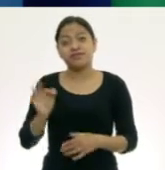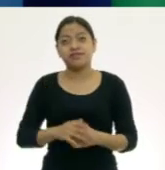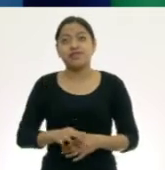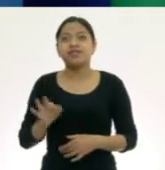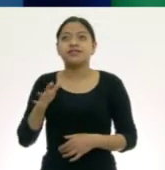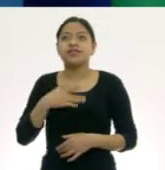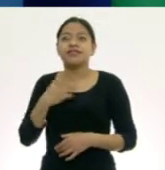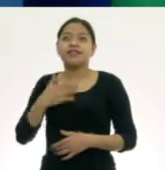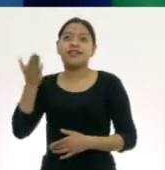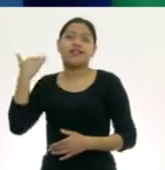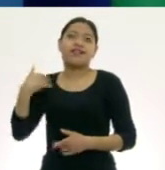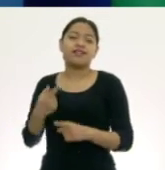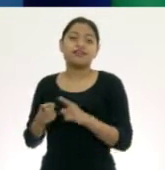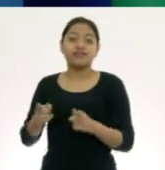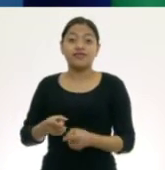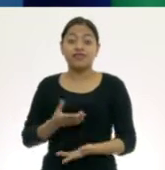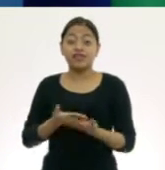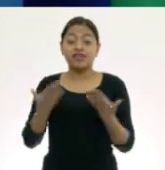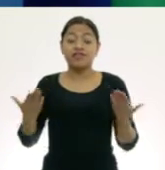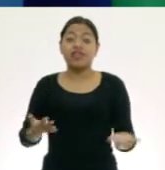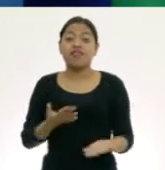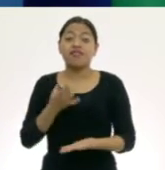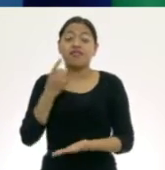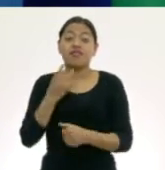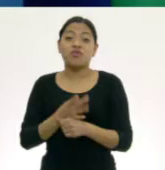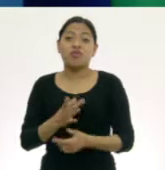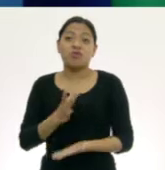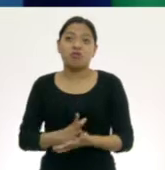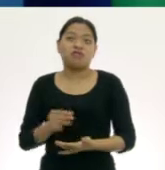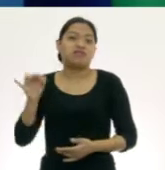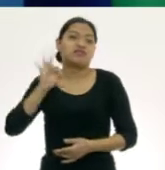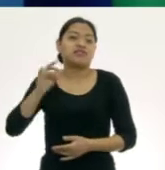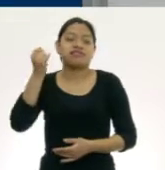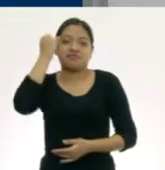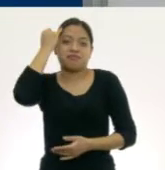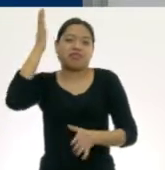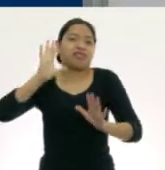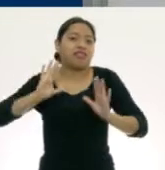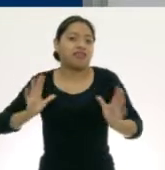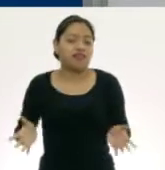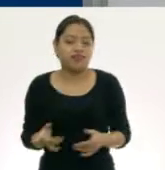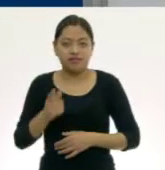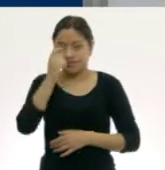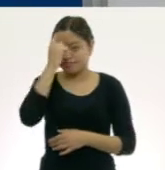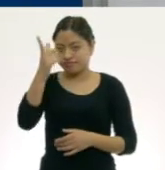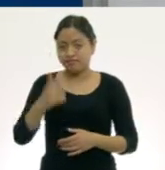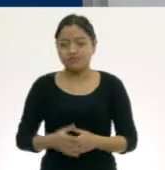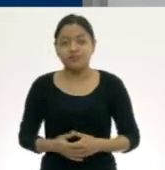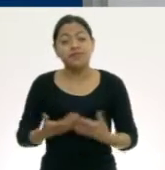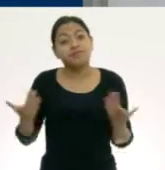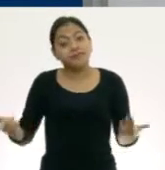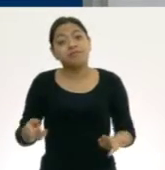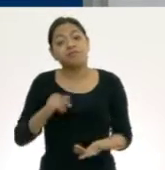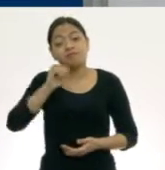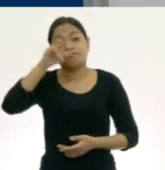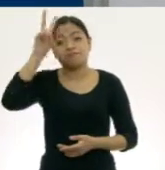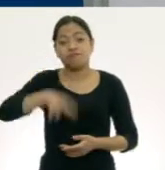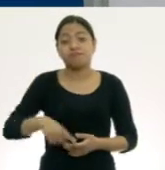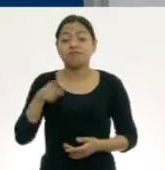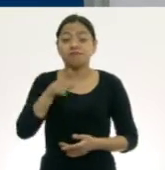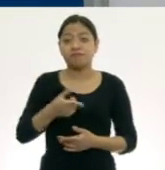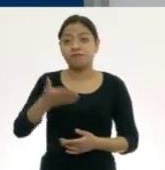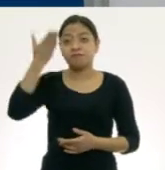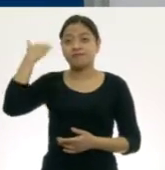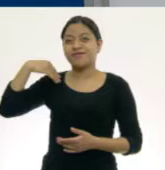tales cosas, y a lo mejor y ya nada más bien es como una invención nuestra. Sí, y sobre todo que no somos conscientes de lo felices